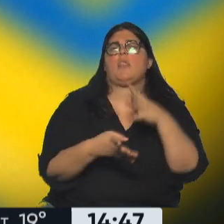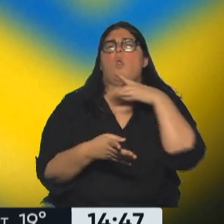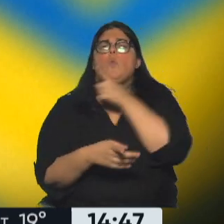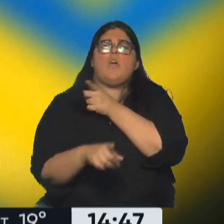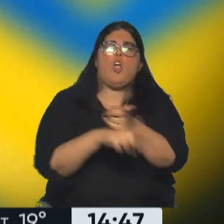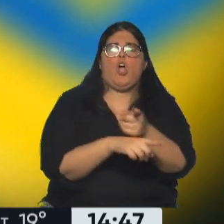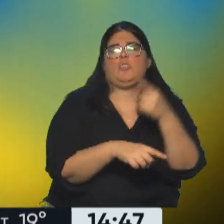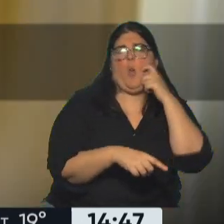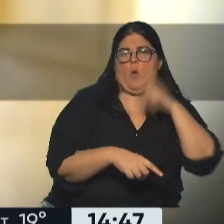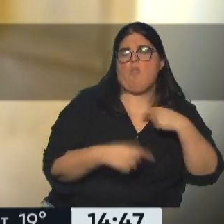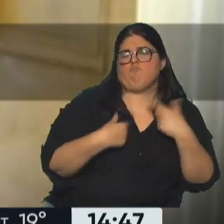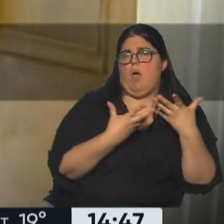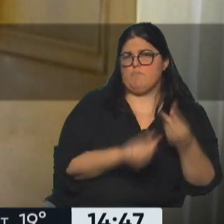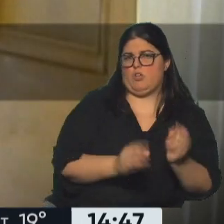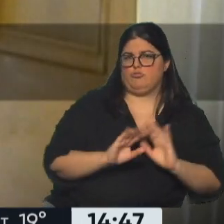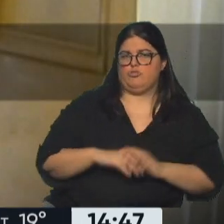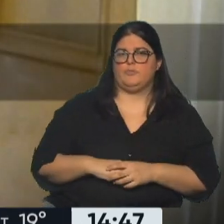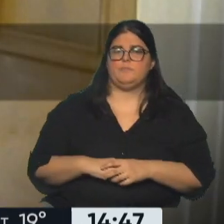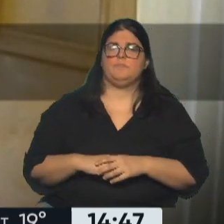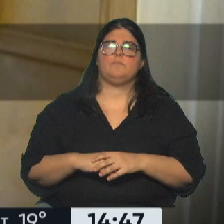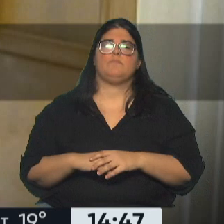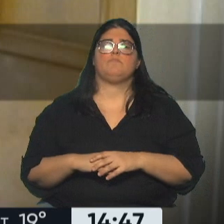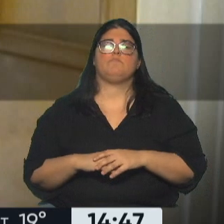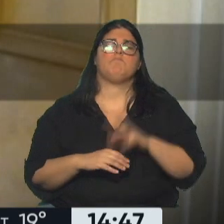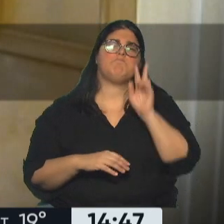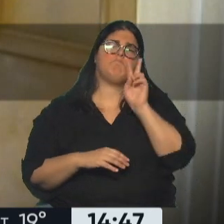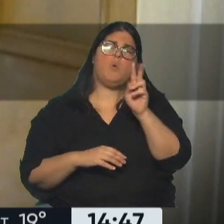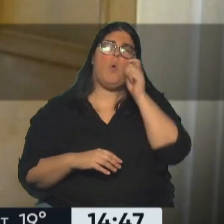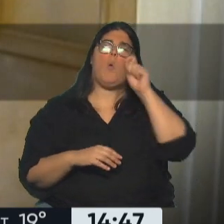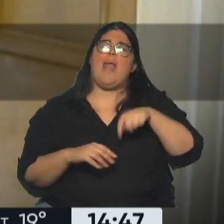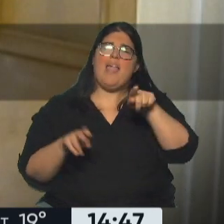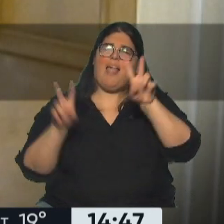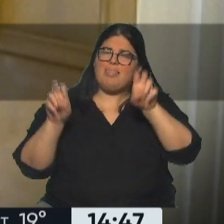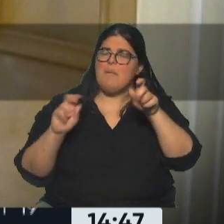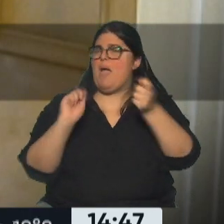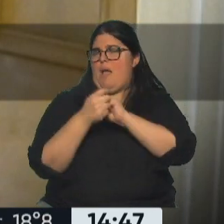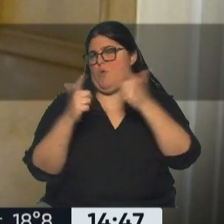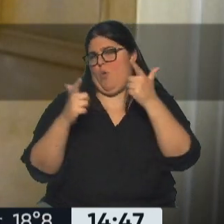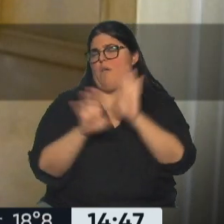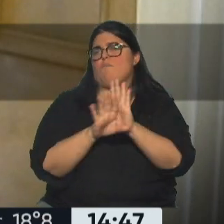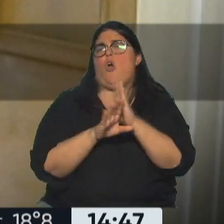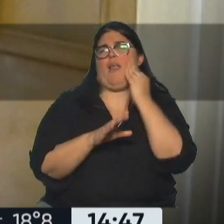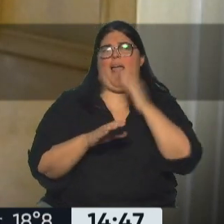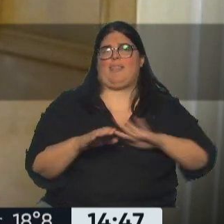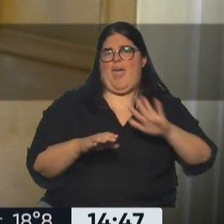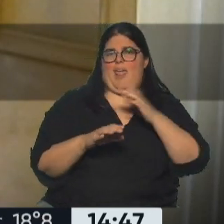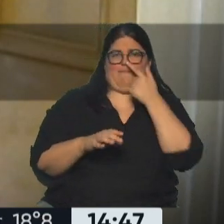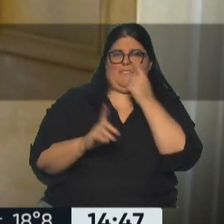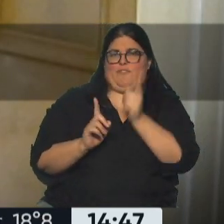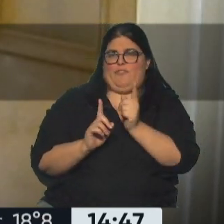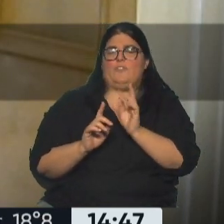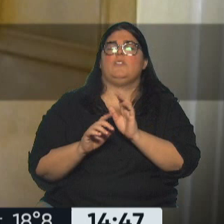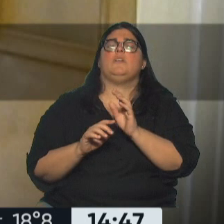Kiev. There won't be any change on Ukraine. It's very clearly in Britain's national interest to ensure